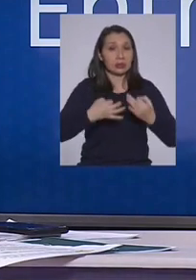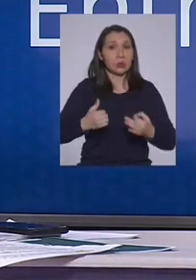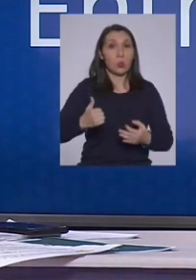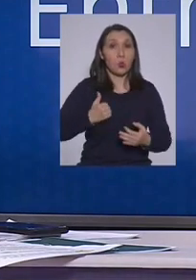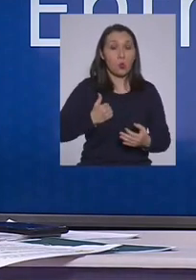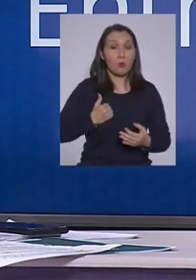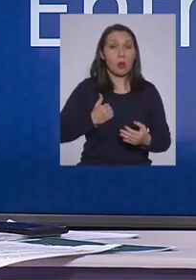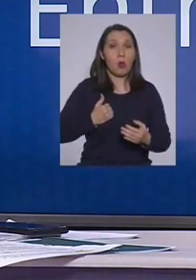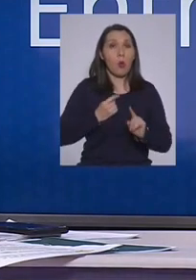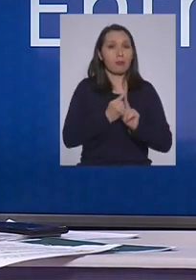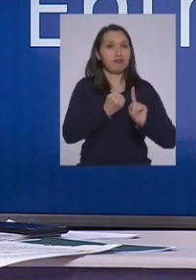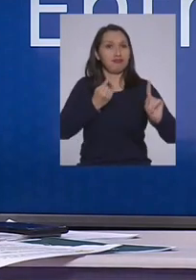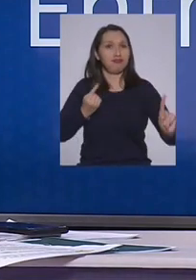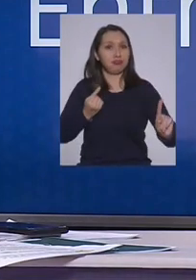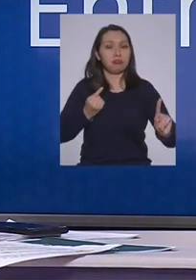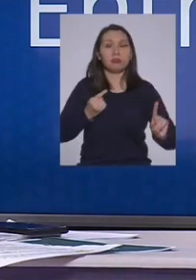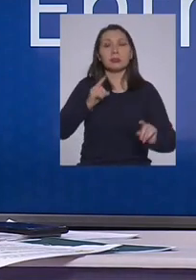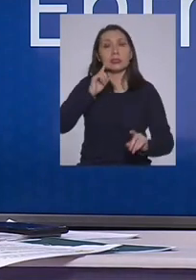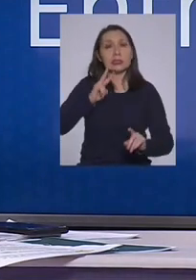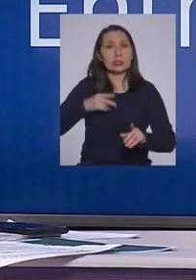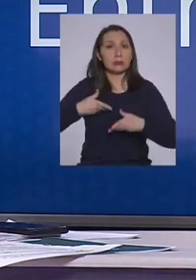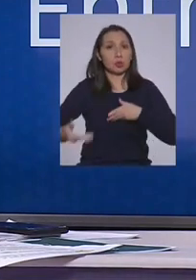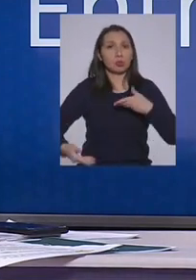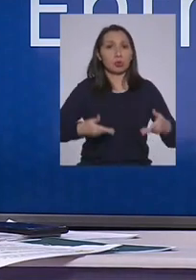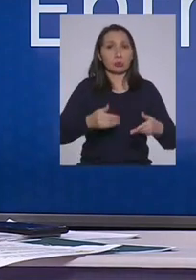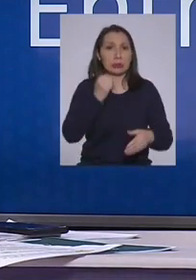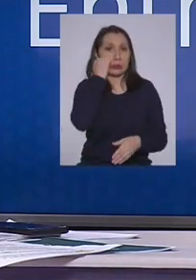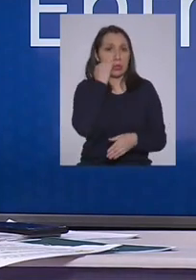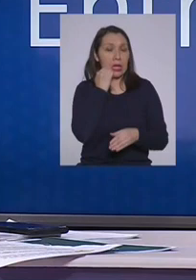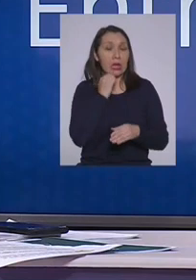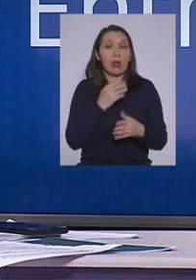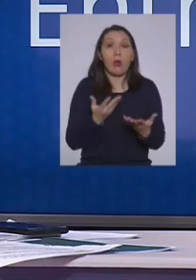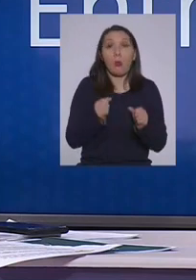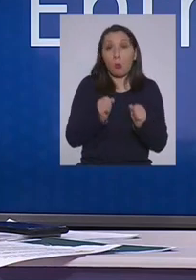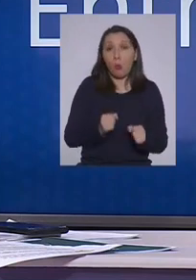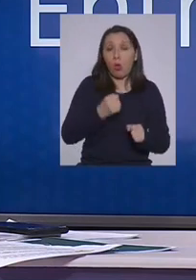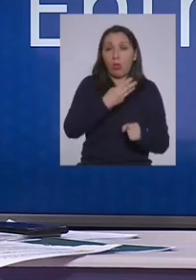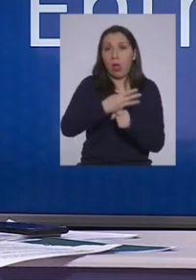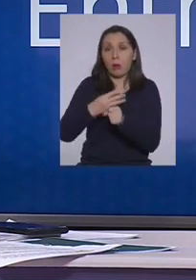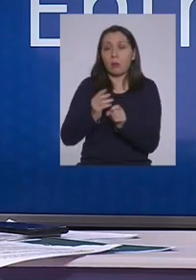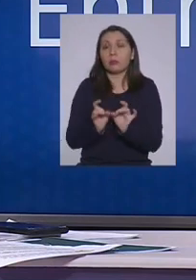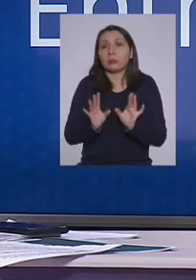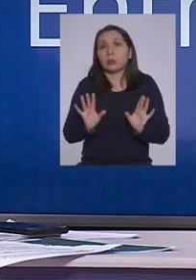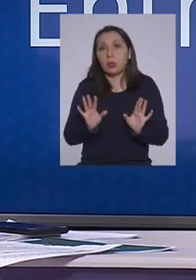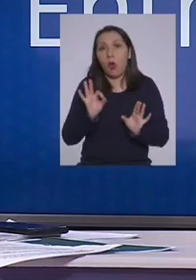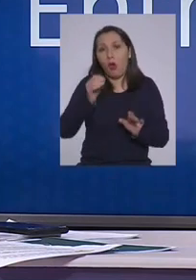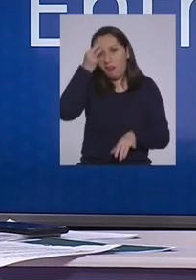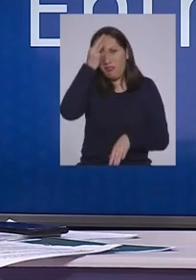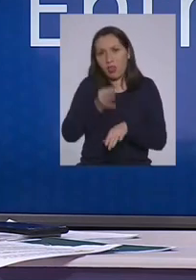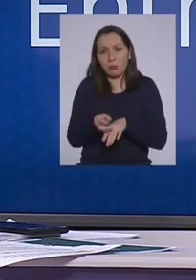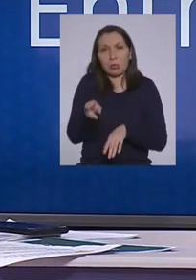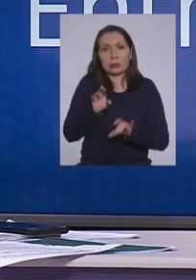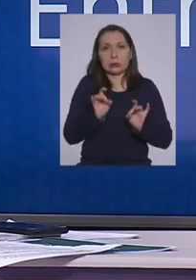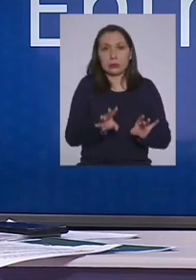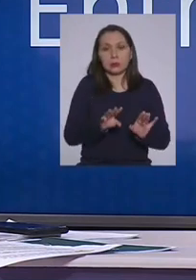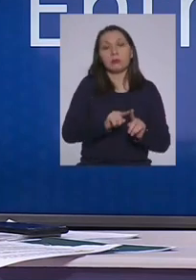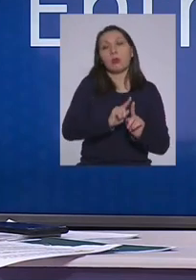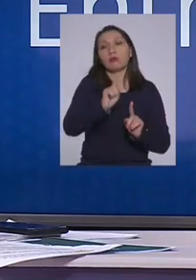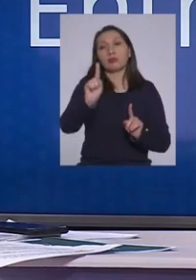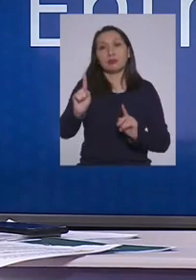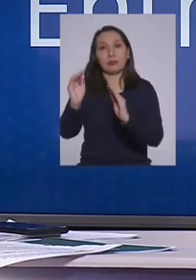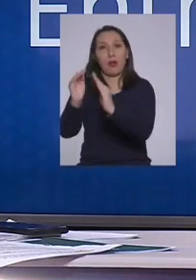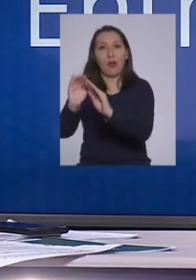un aislamiento efectivo sin contagiar a sus seres queridos, que podrían ser adultos mayores o enfermos crónicos. Por lo tanto,